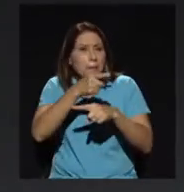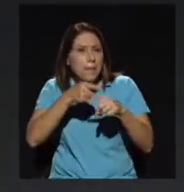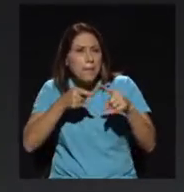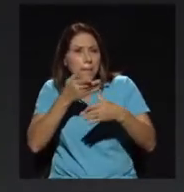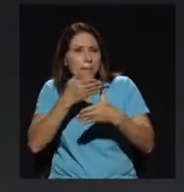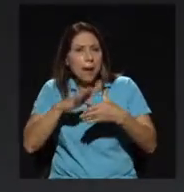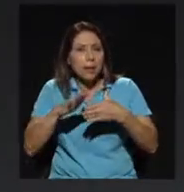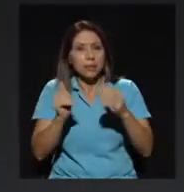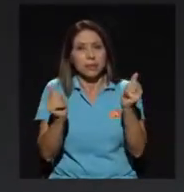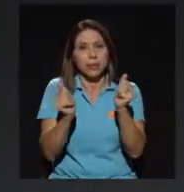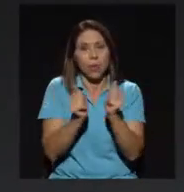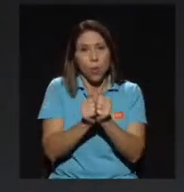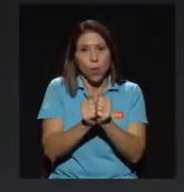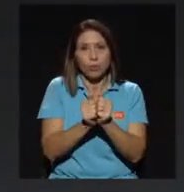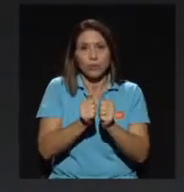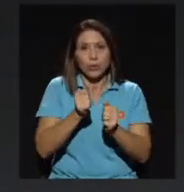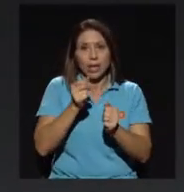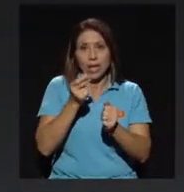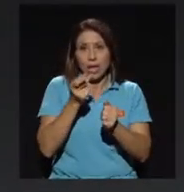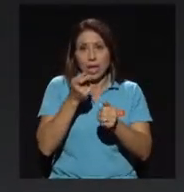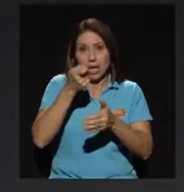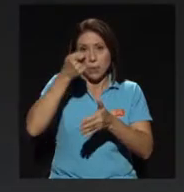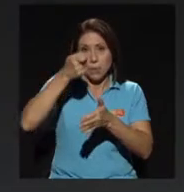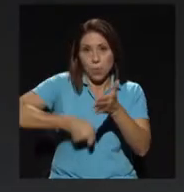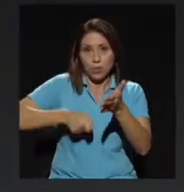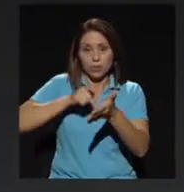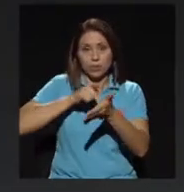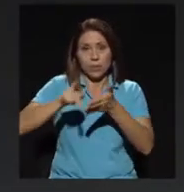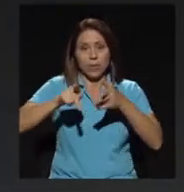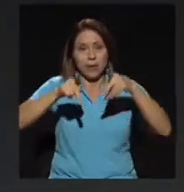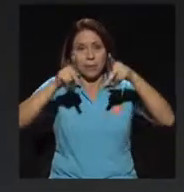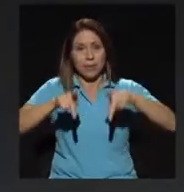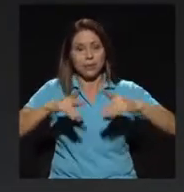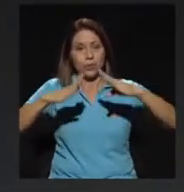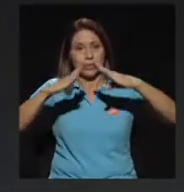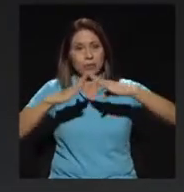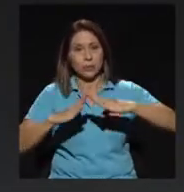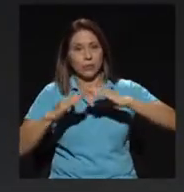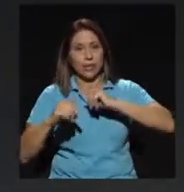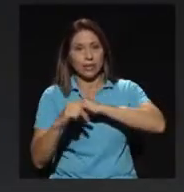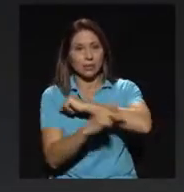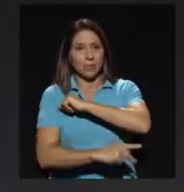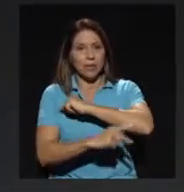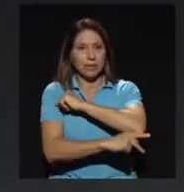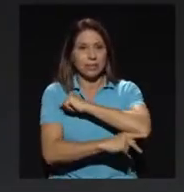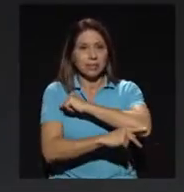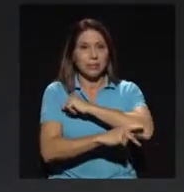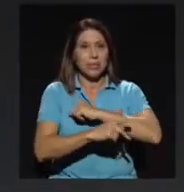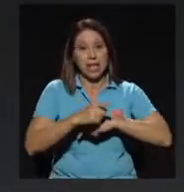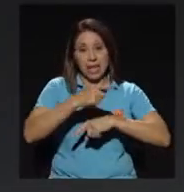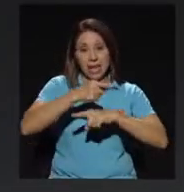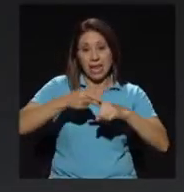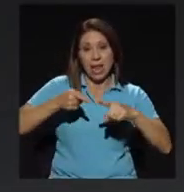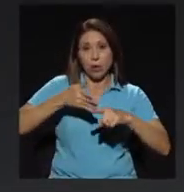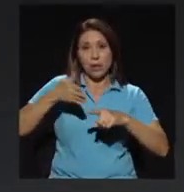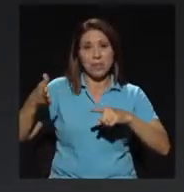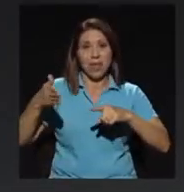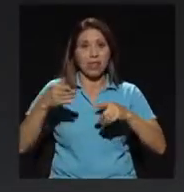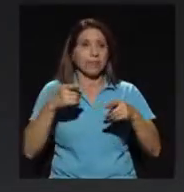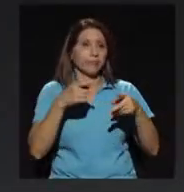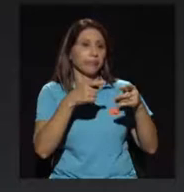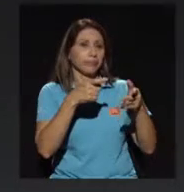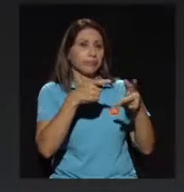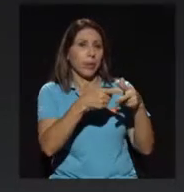parcialmente con los impuestos que tributan los habitantes de este país y la otra mitad de fiado,